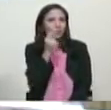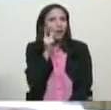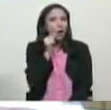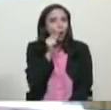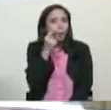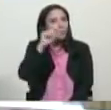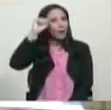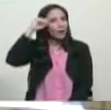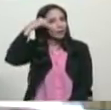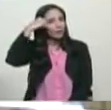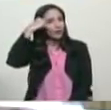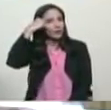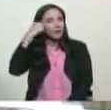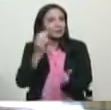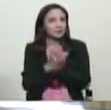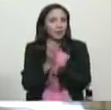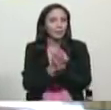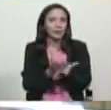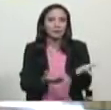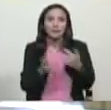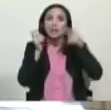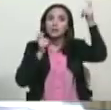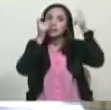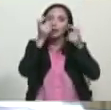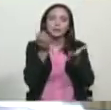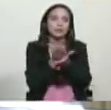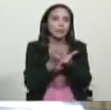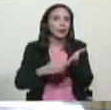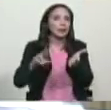repetiría todos los días de su vida el comandante Hugo Chávez,